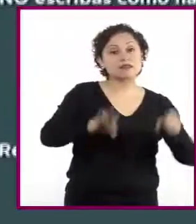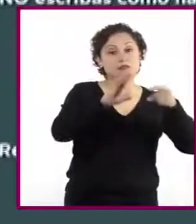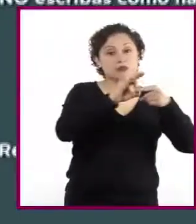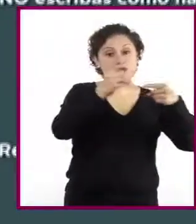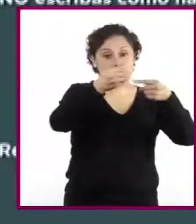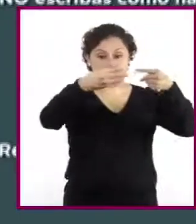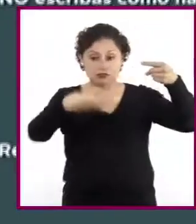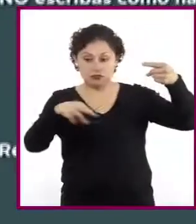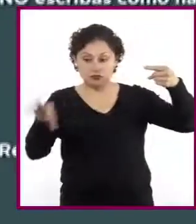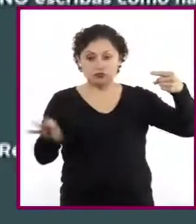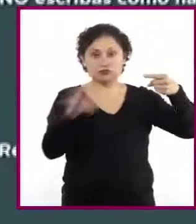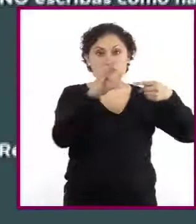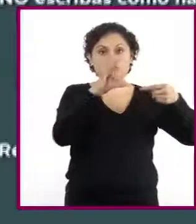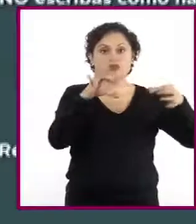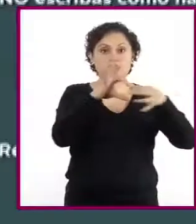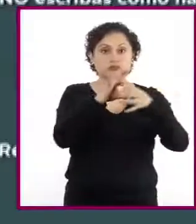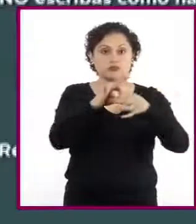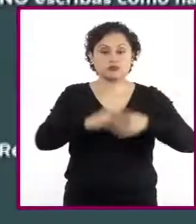desprende de esta.